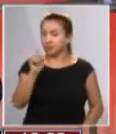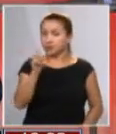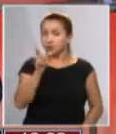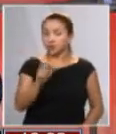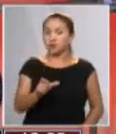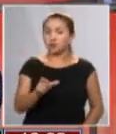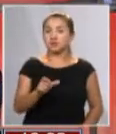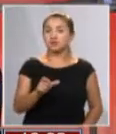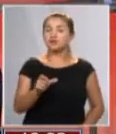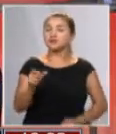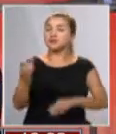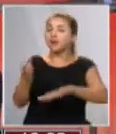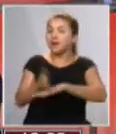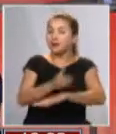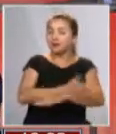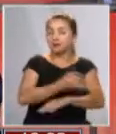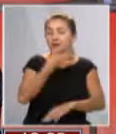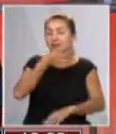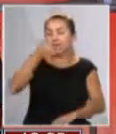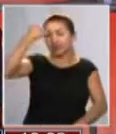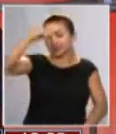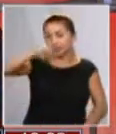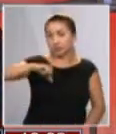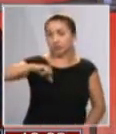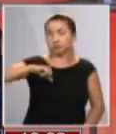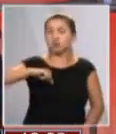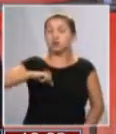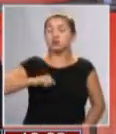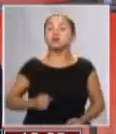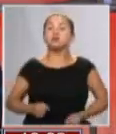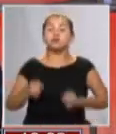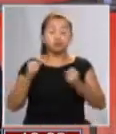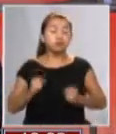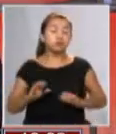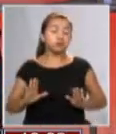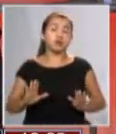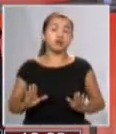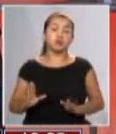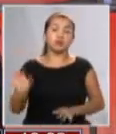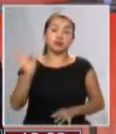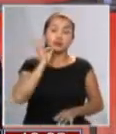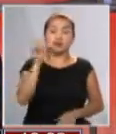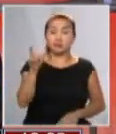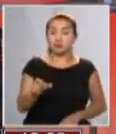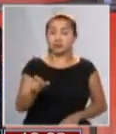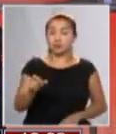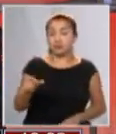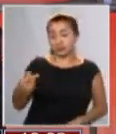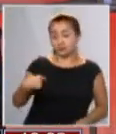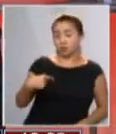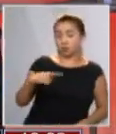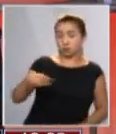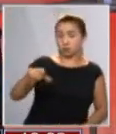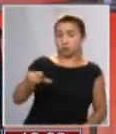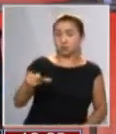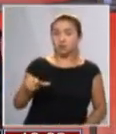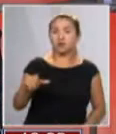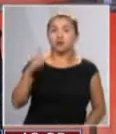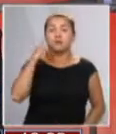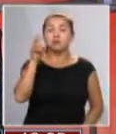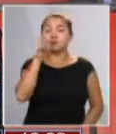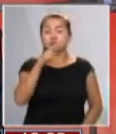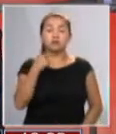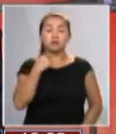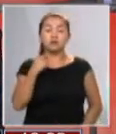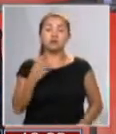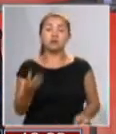una anticipación de la pena que en definitiva podría imponerse a la persona encontrada culpable. Sin perjuicio de lo cual,